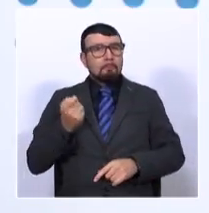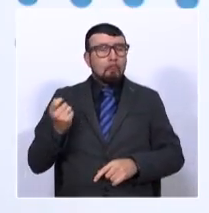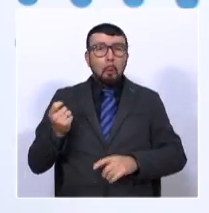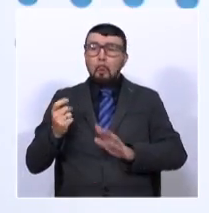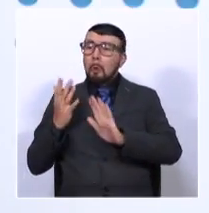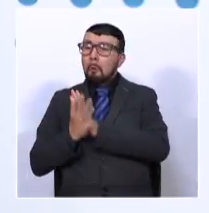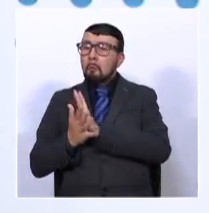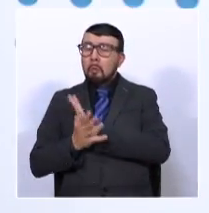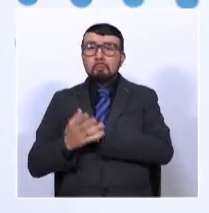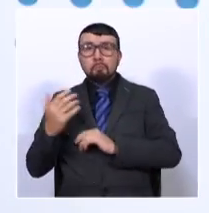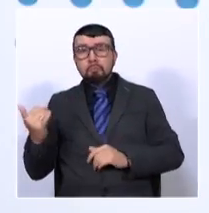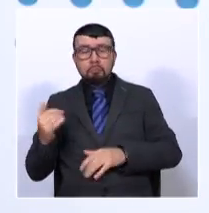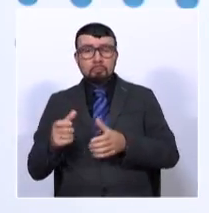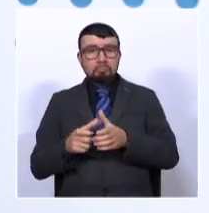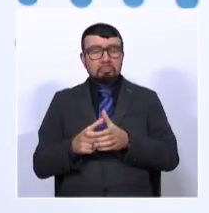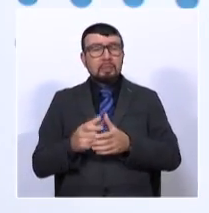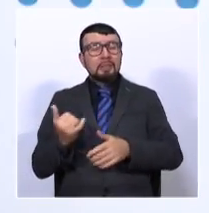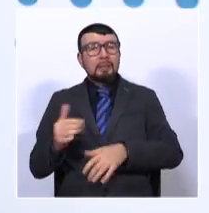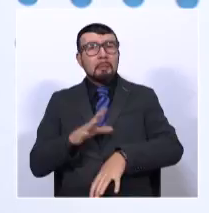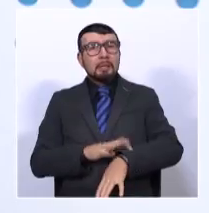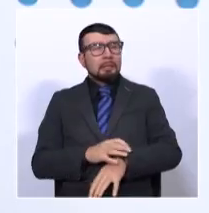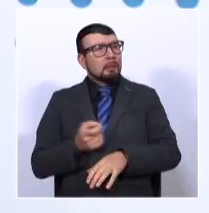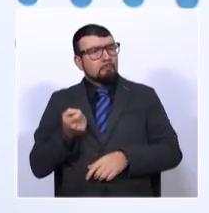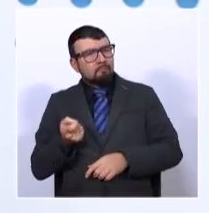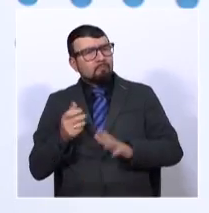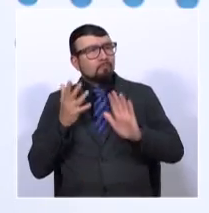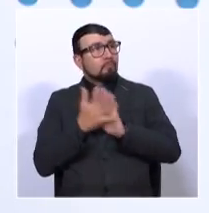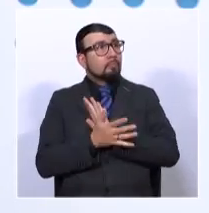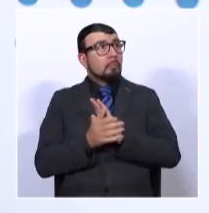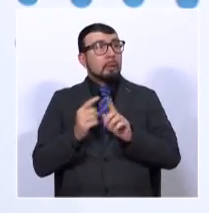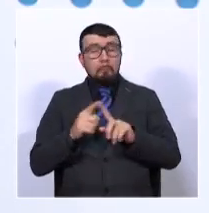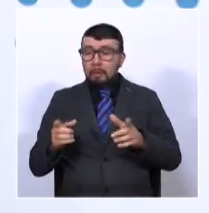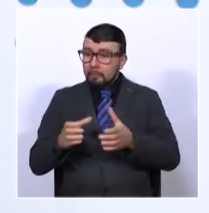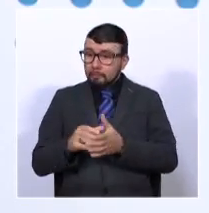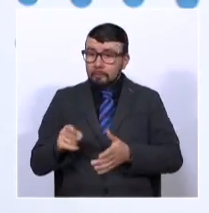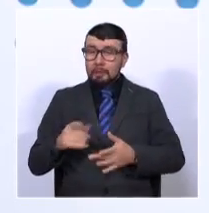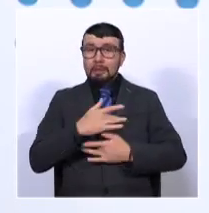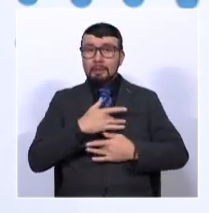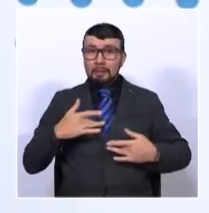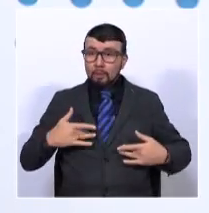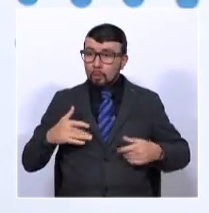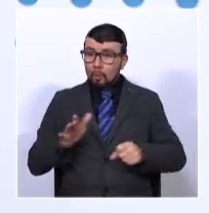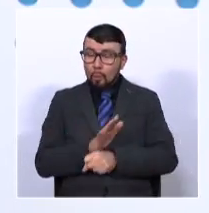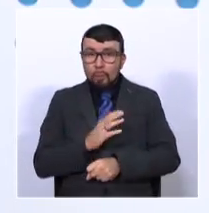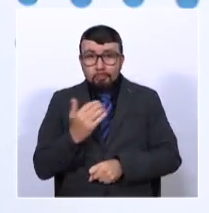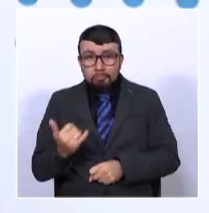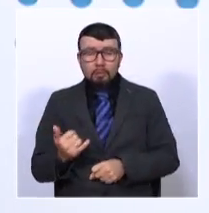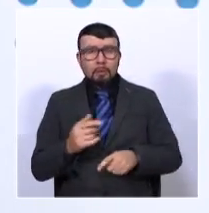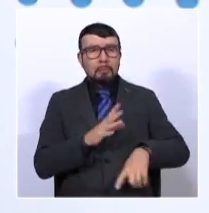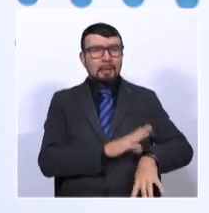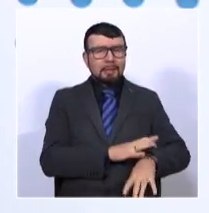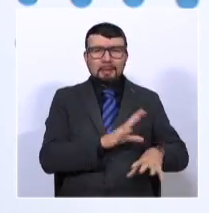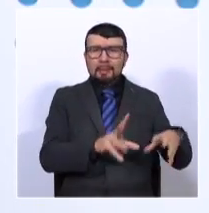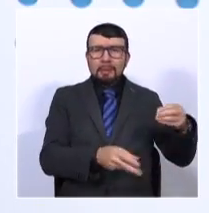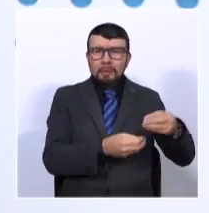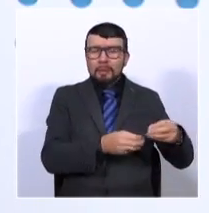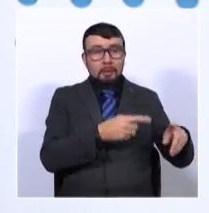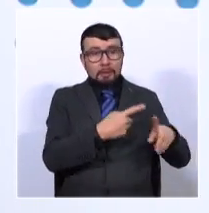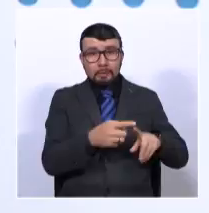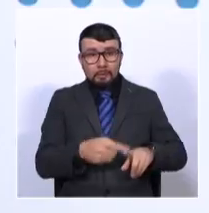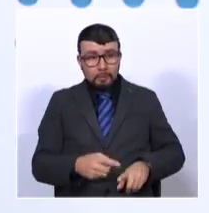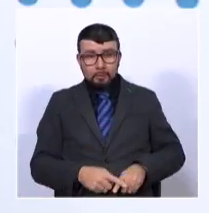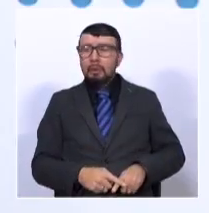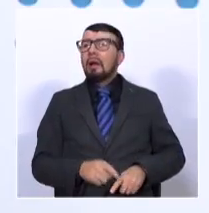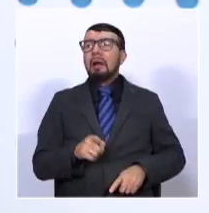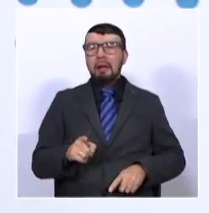en los textos de medicina, pero que desde la salud ocupacional y desde las medicinas complementarias, holísticas, sí